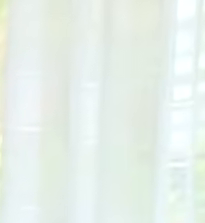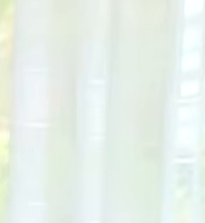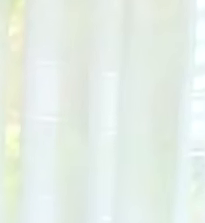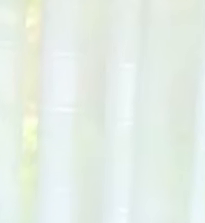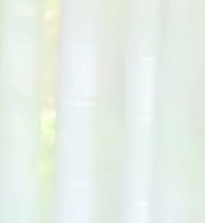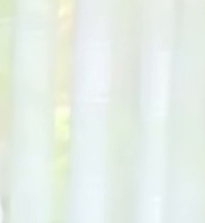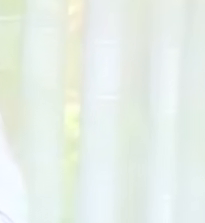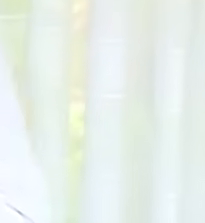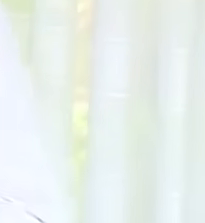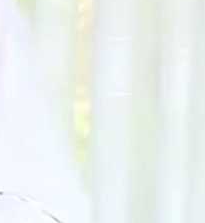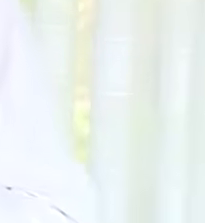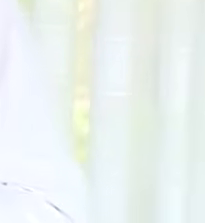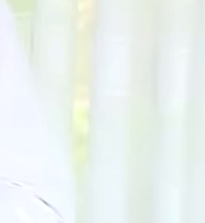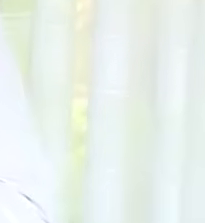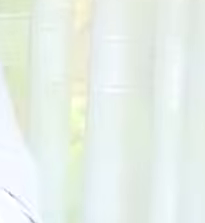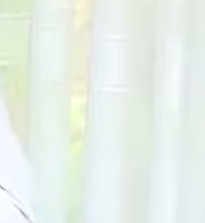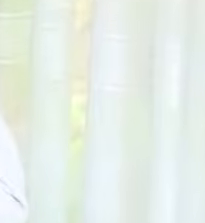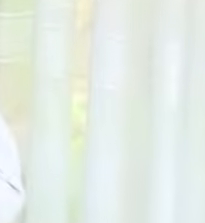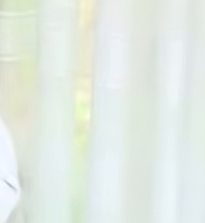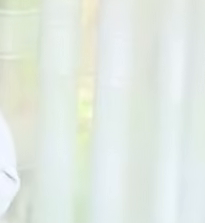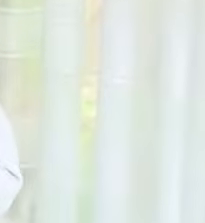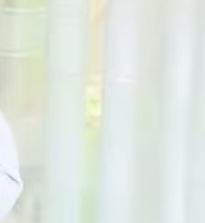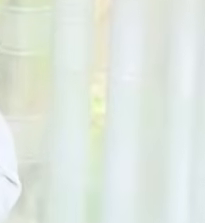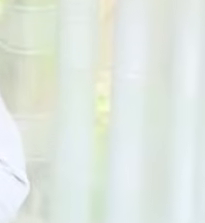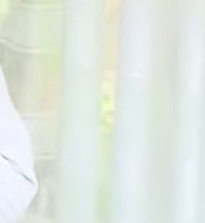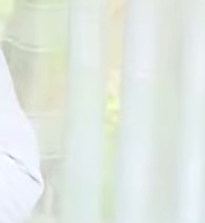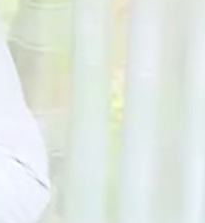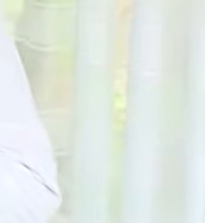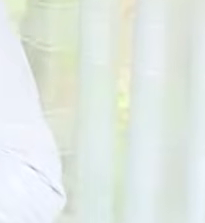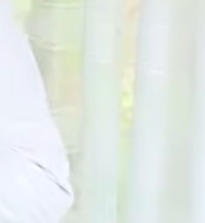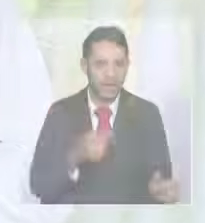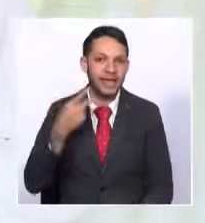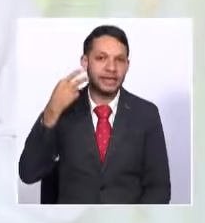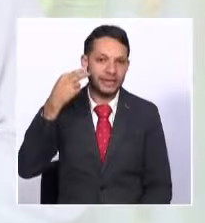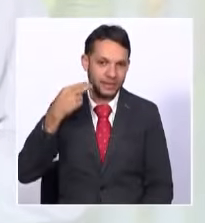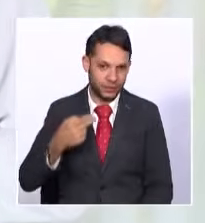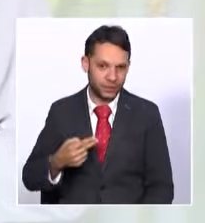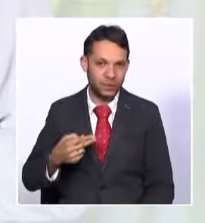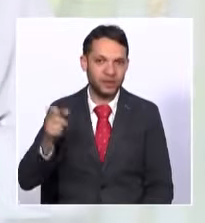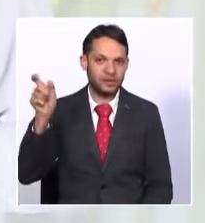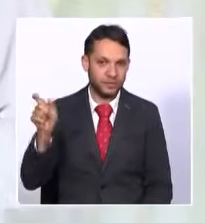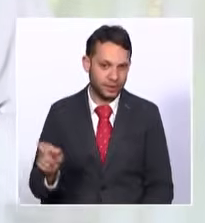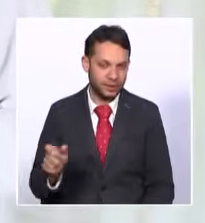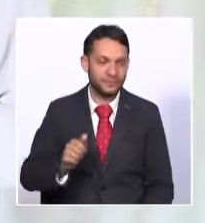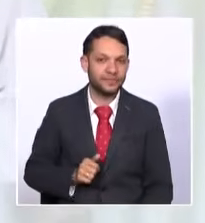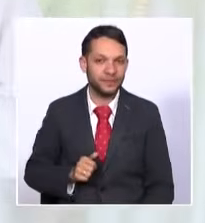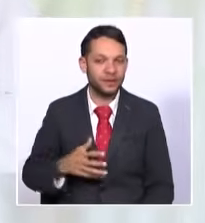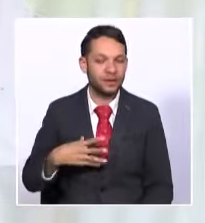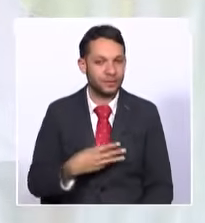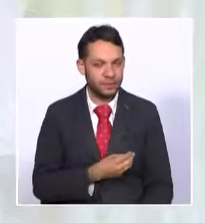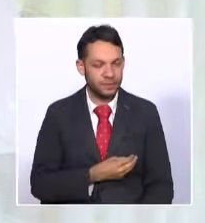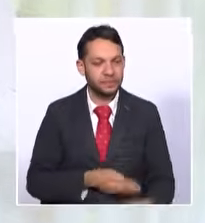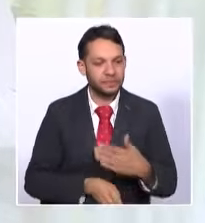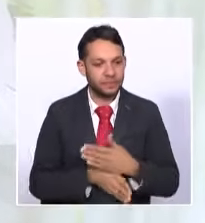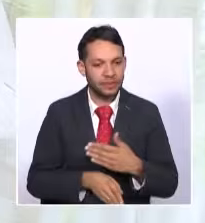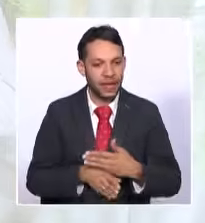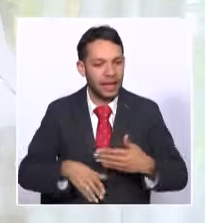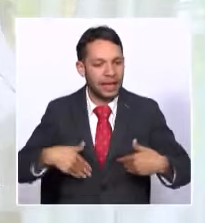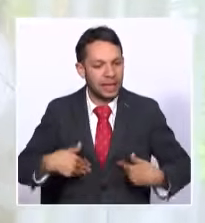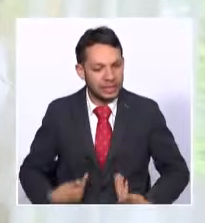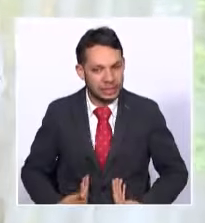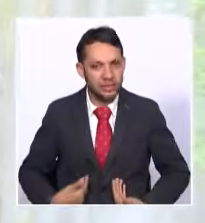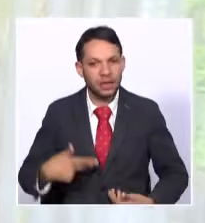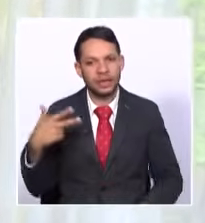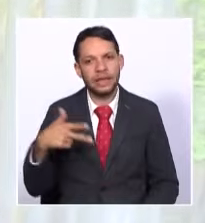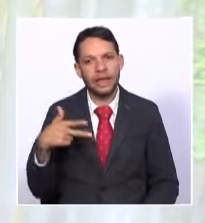Y entonces detrás de este caso clínico hay una historia clínica. Entonces él se cansa caminando,